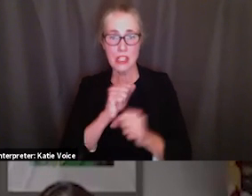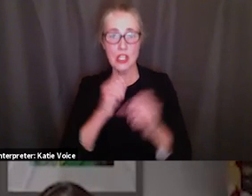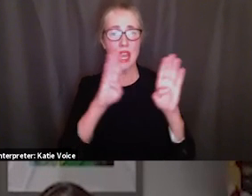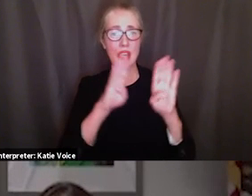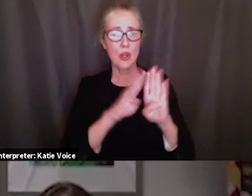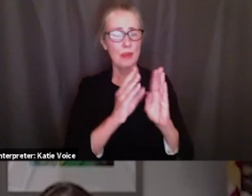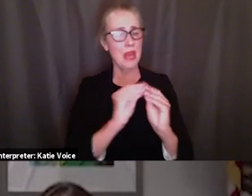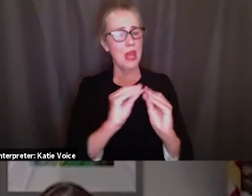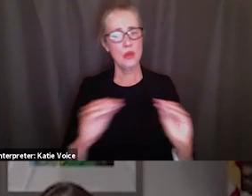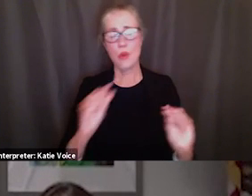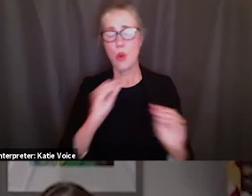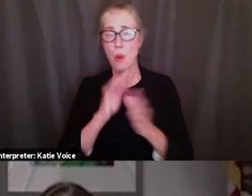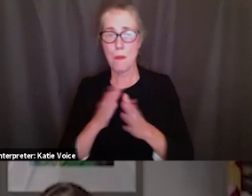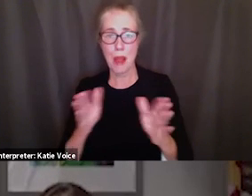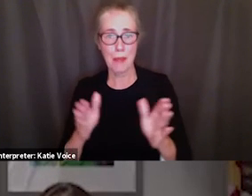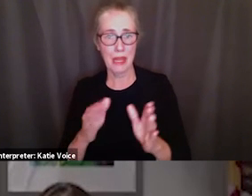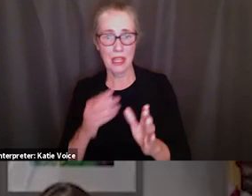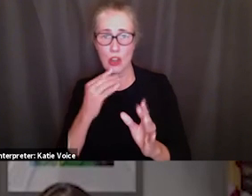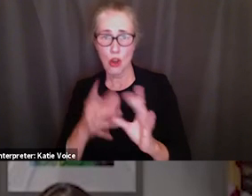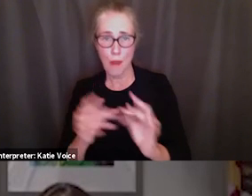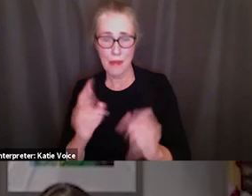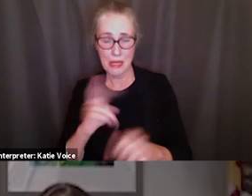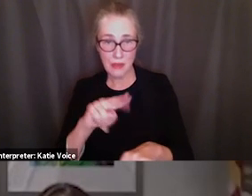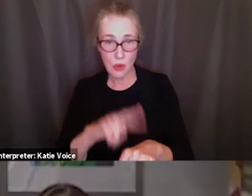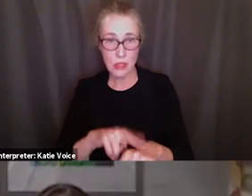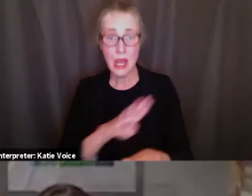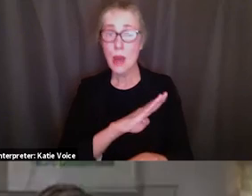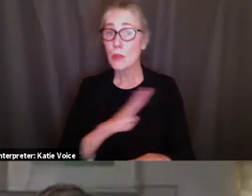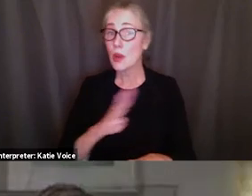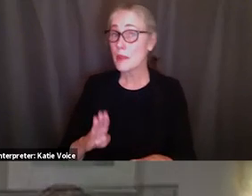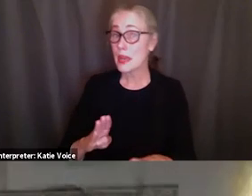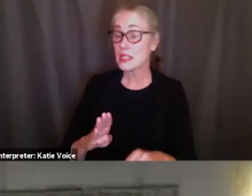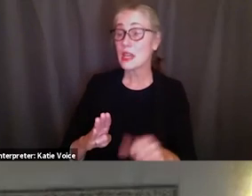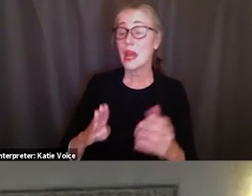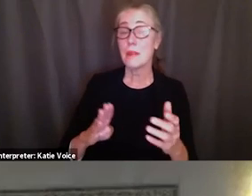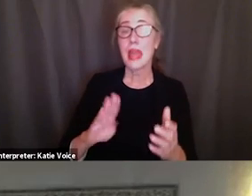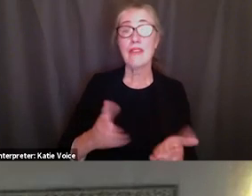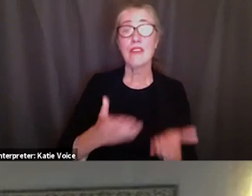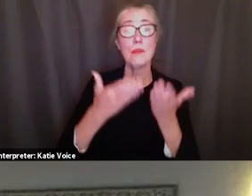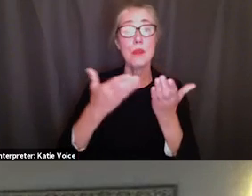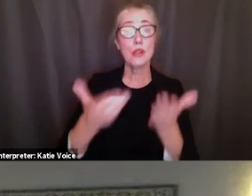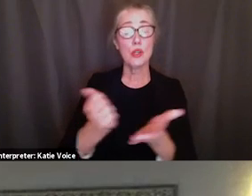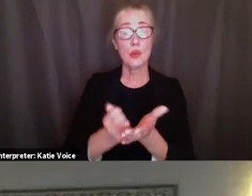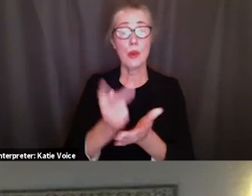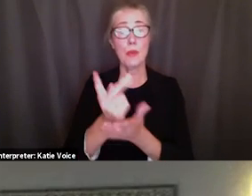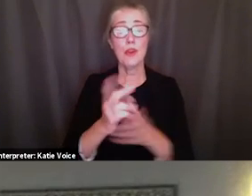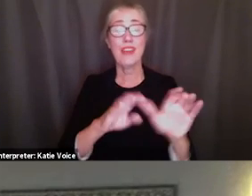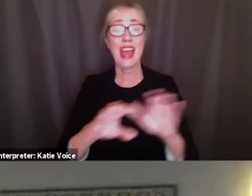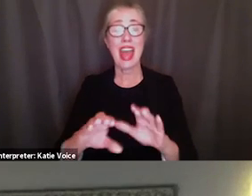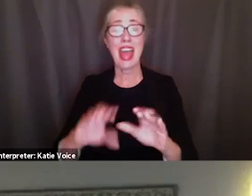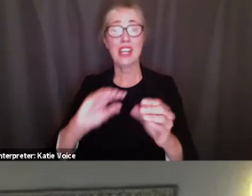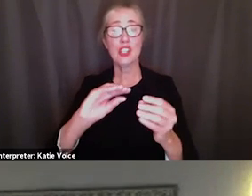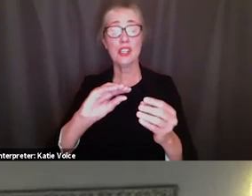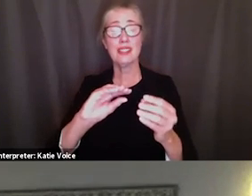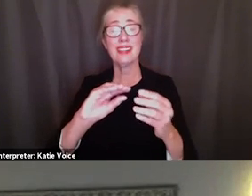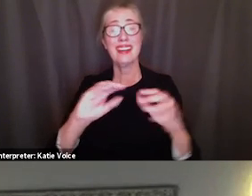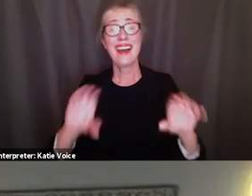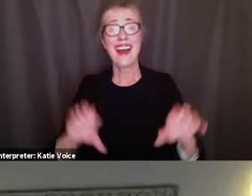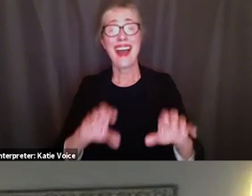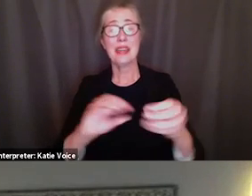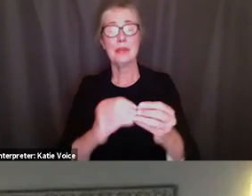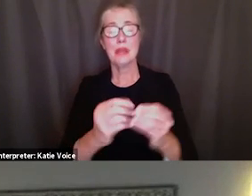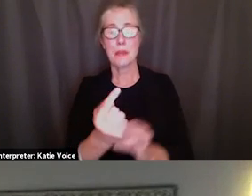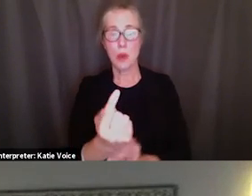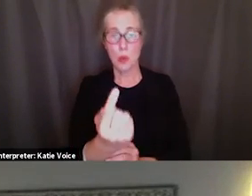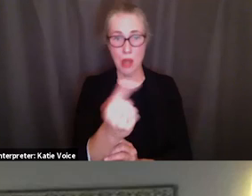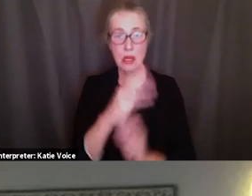respecto, obviamente. Miembros del Consejo, ¿puedo solicitar una moción para aprobar el asunto número 1, la acción del